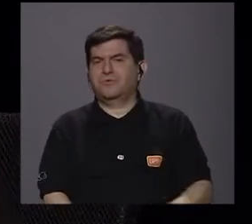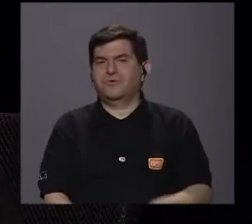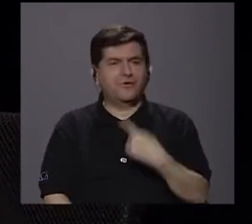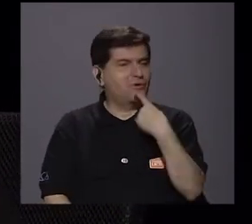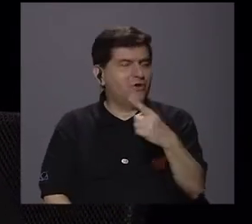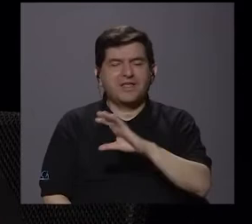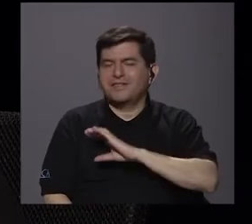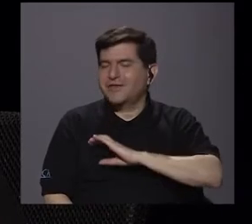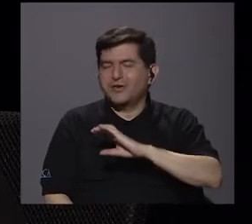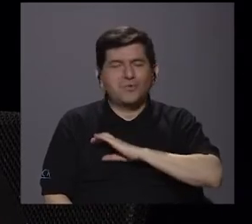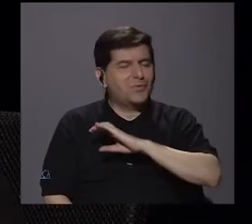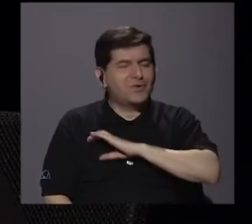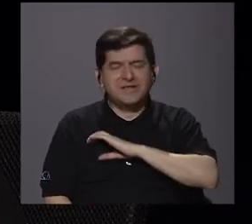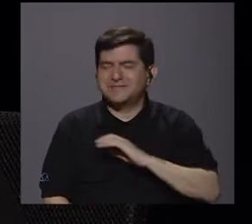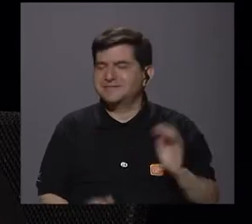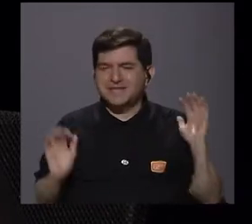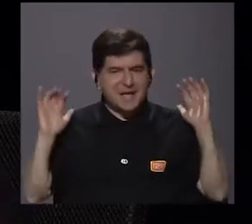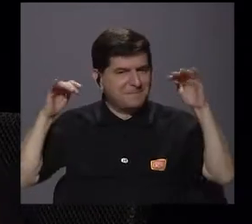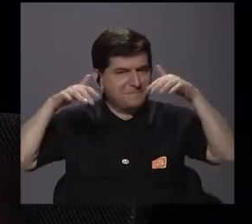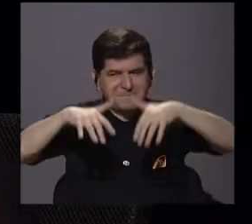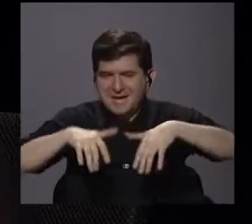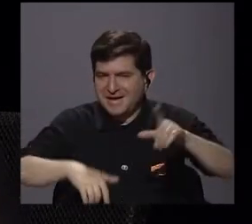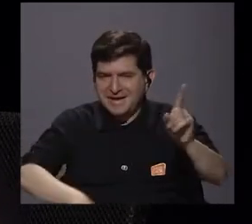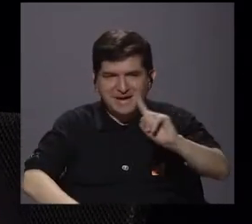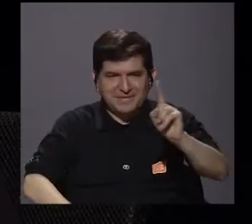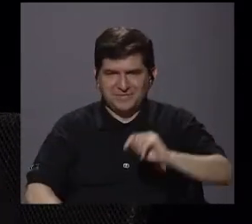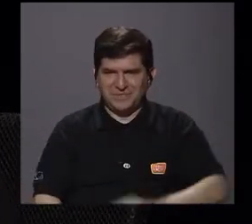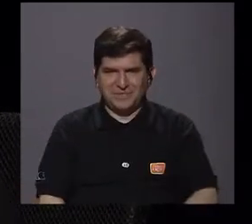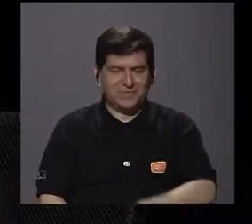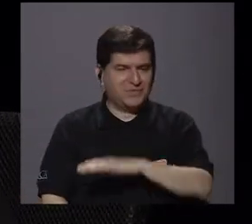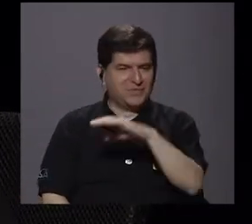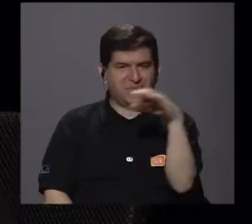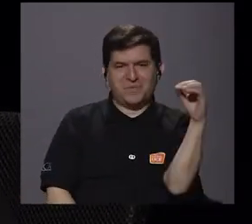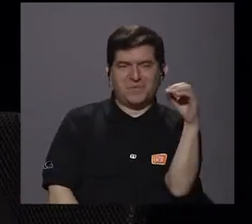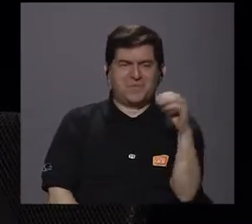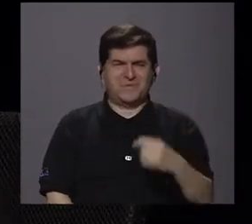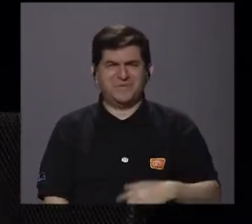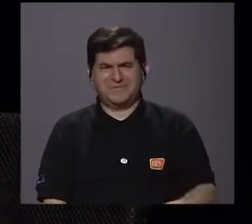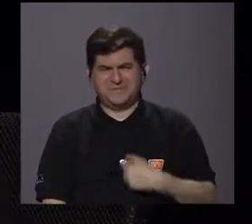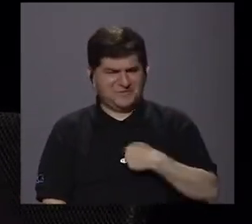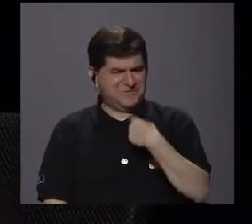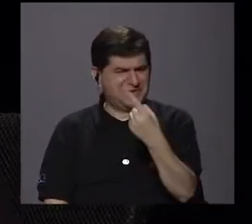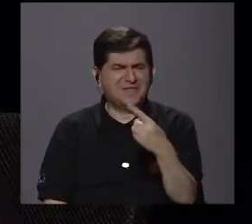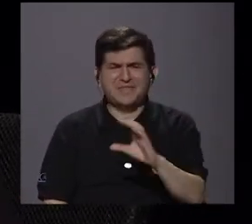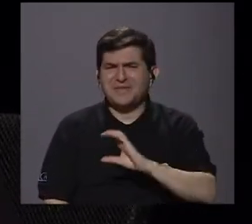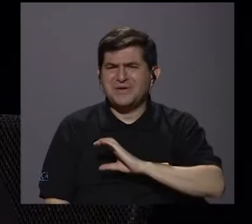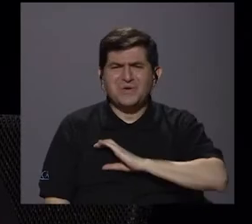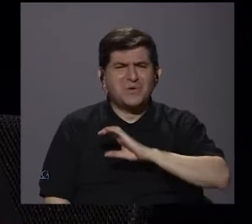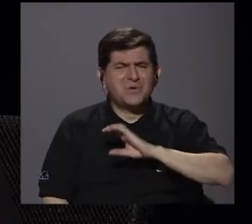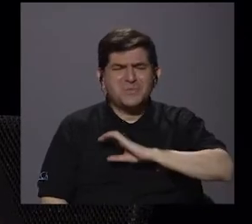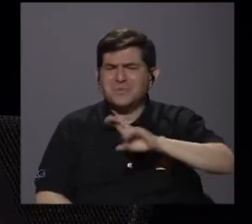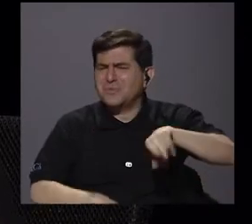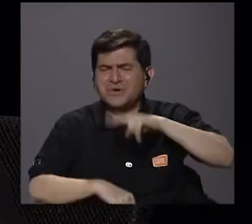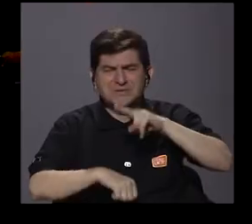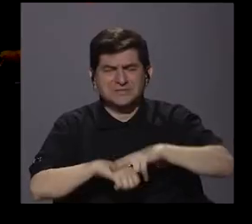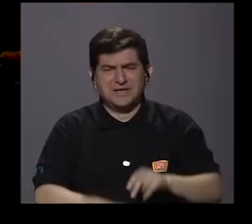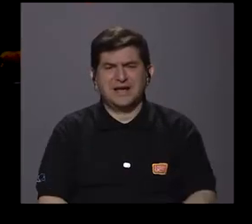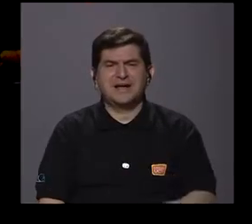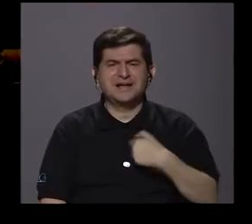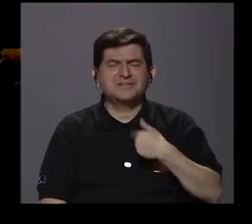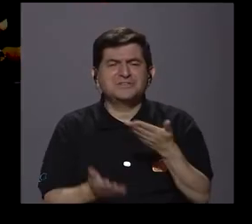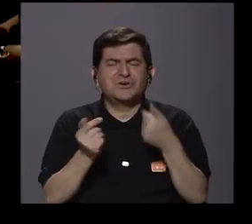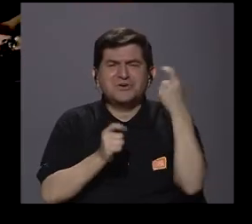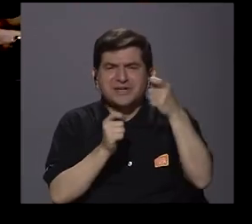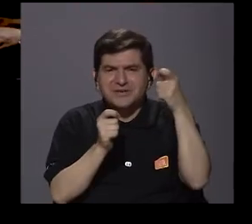de policía de migración. No estamos hablando ni siquiera de la policía. Quiero